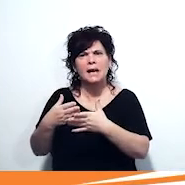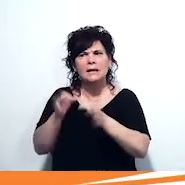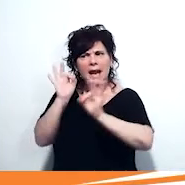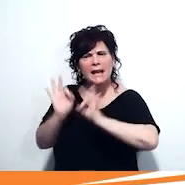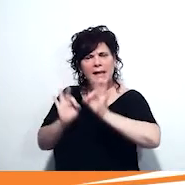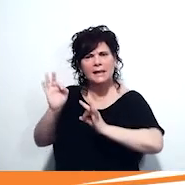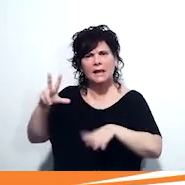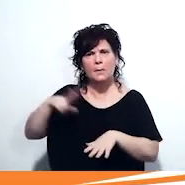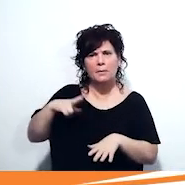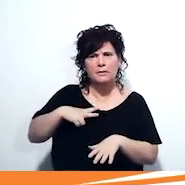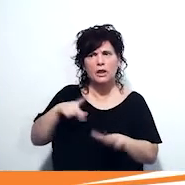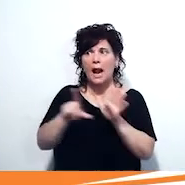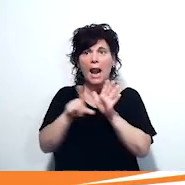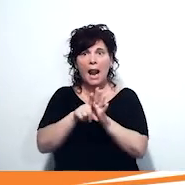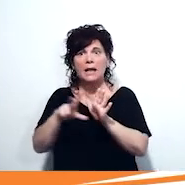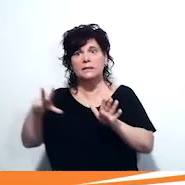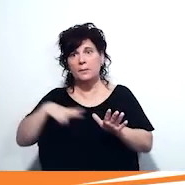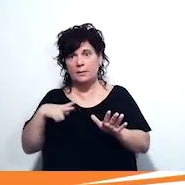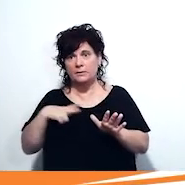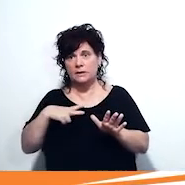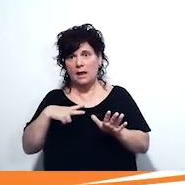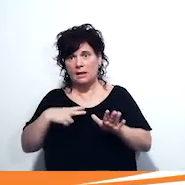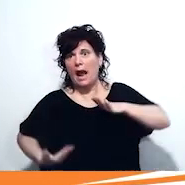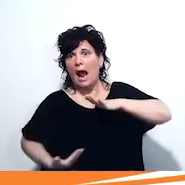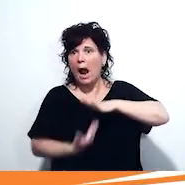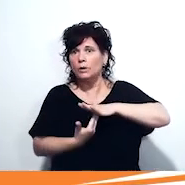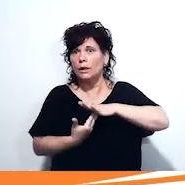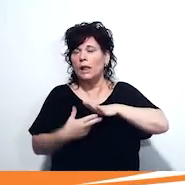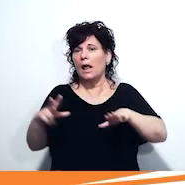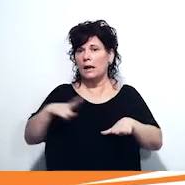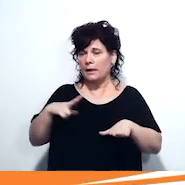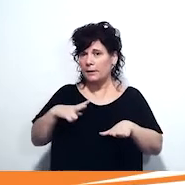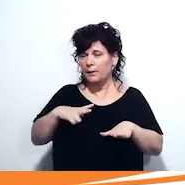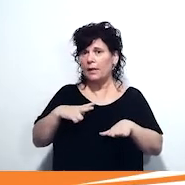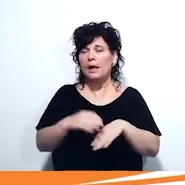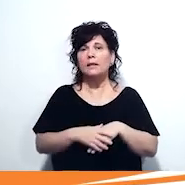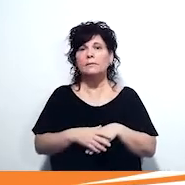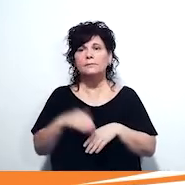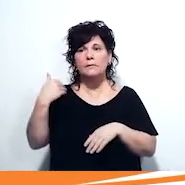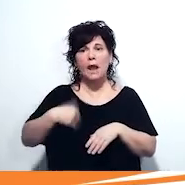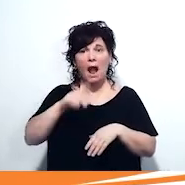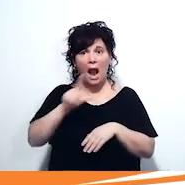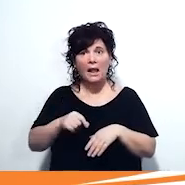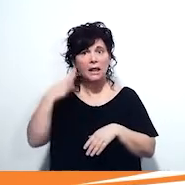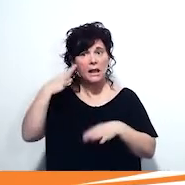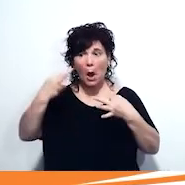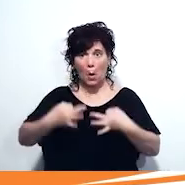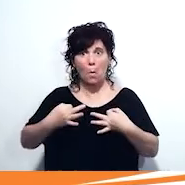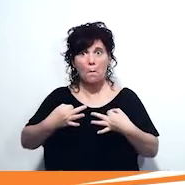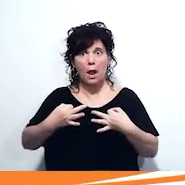adoptar leyes que protejan la privacidad, establecer autoridades de privacidad. Argentina cumple con todos estos